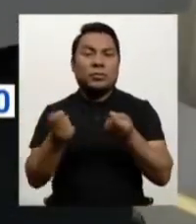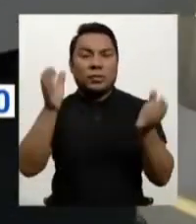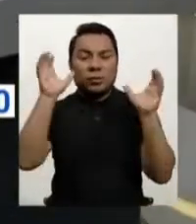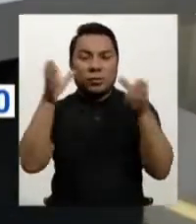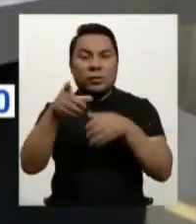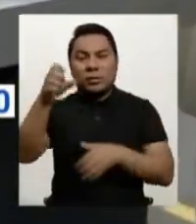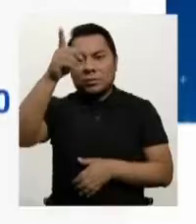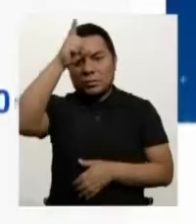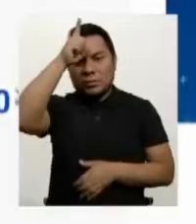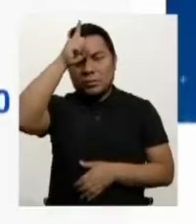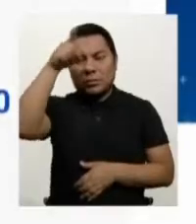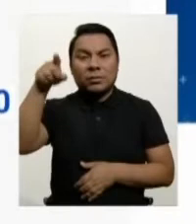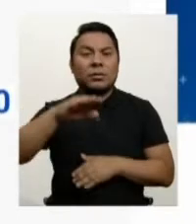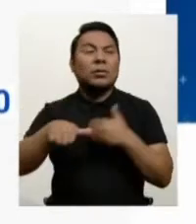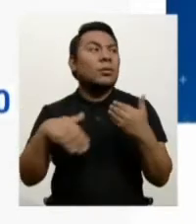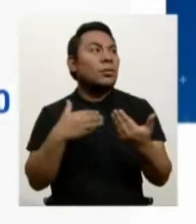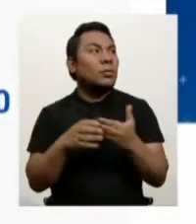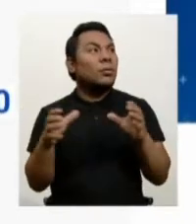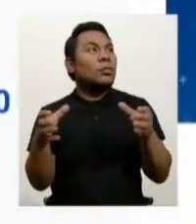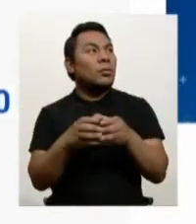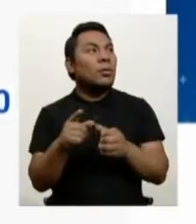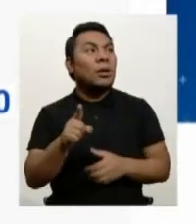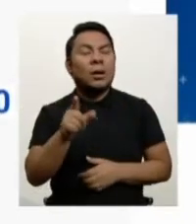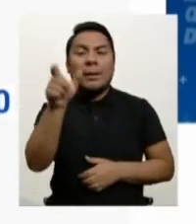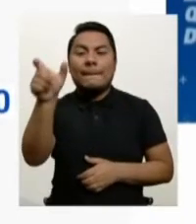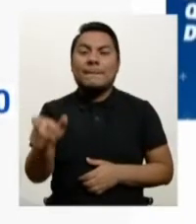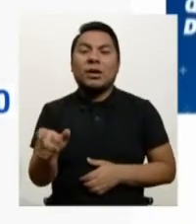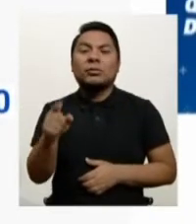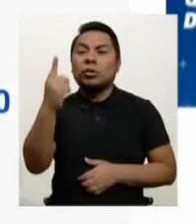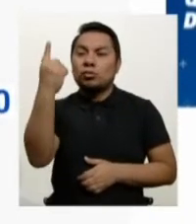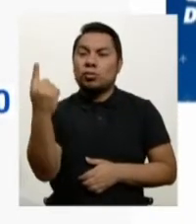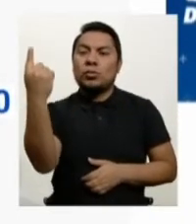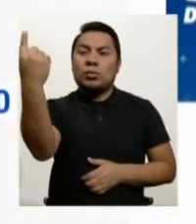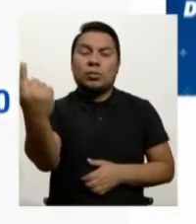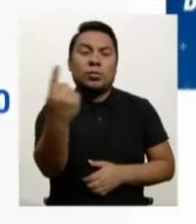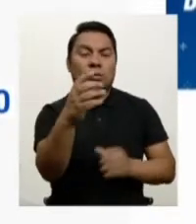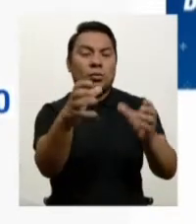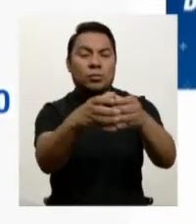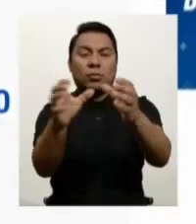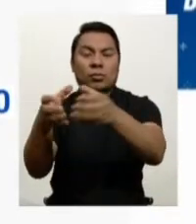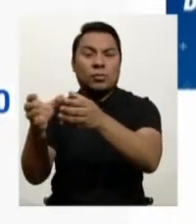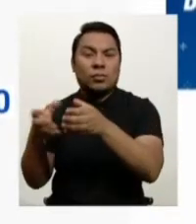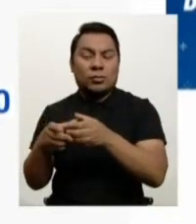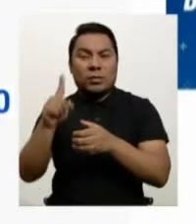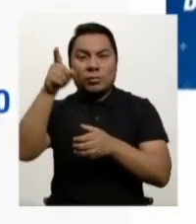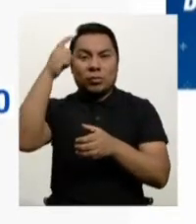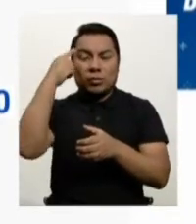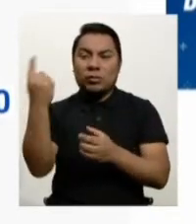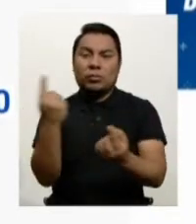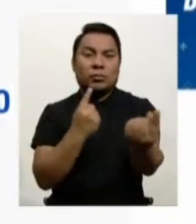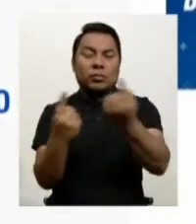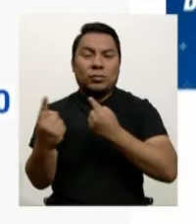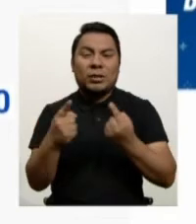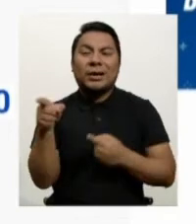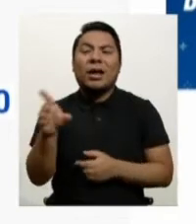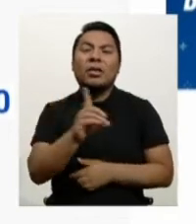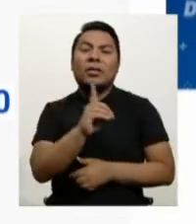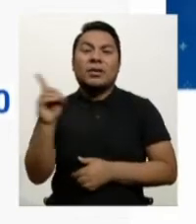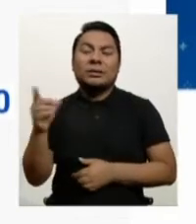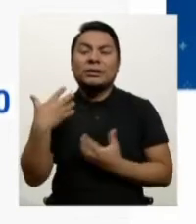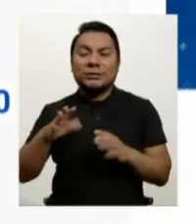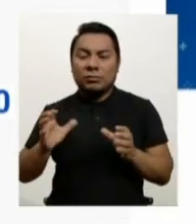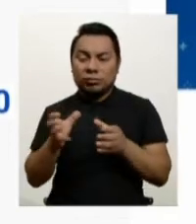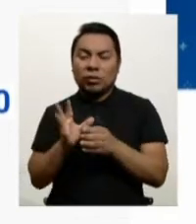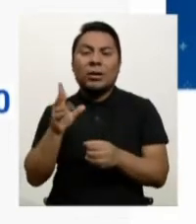los representantes de la ultraderecha alemana, Alternativa para Alemania. Esto es, ya están con sus curules después